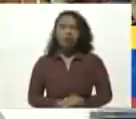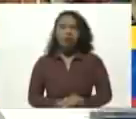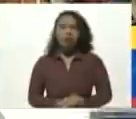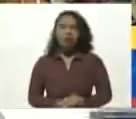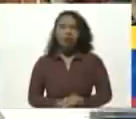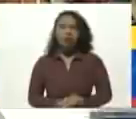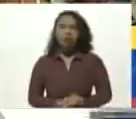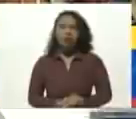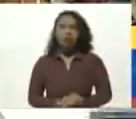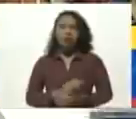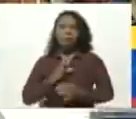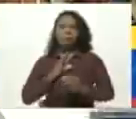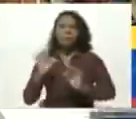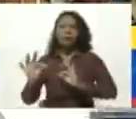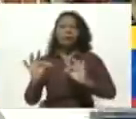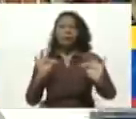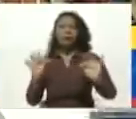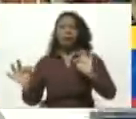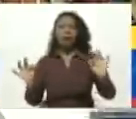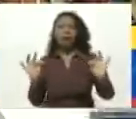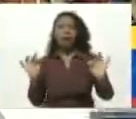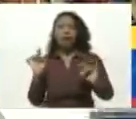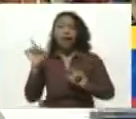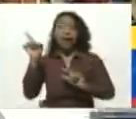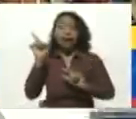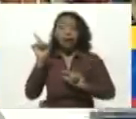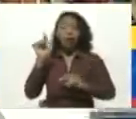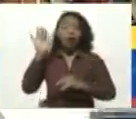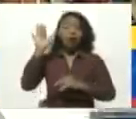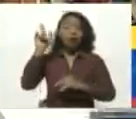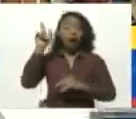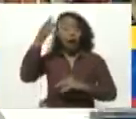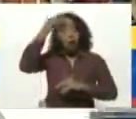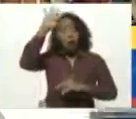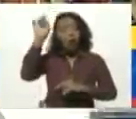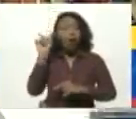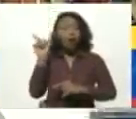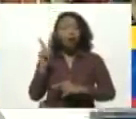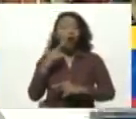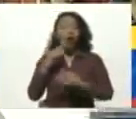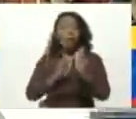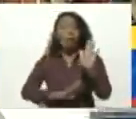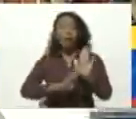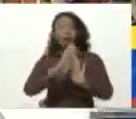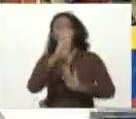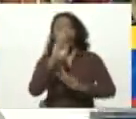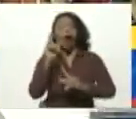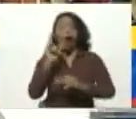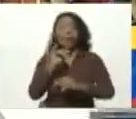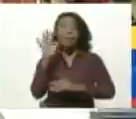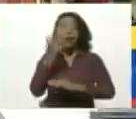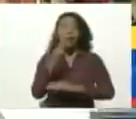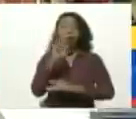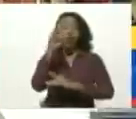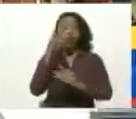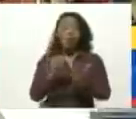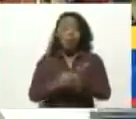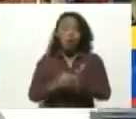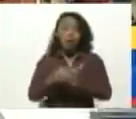el contagio, que llegó a estar altísimo. Ahora está por alrededor de 2.000 casos